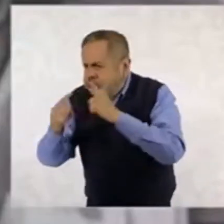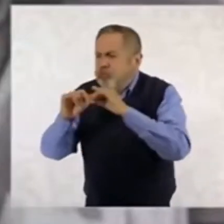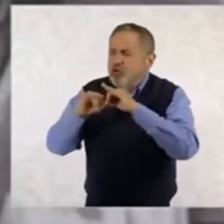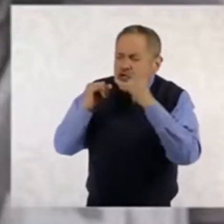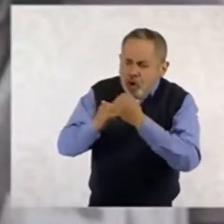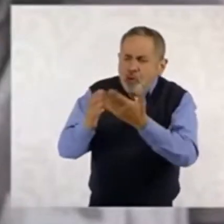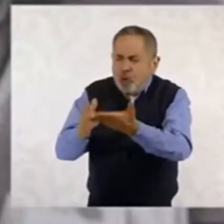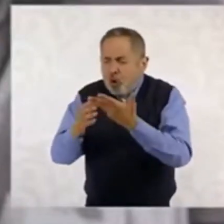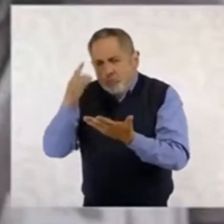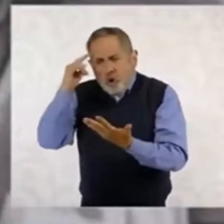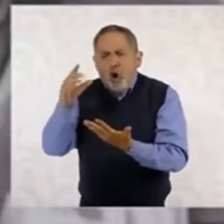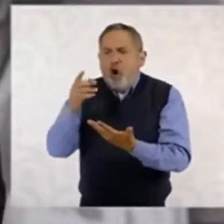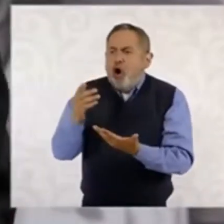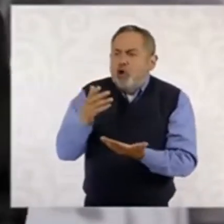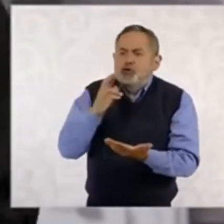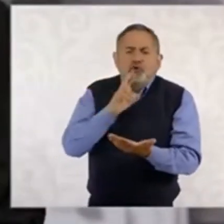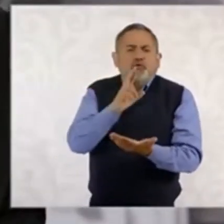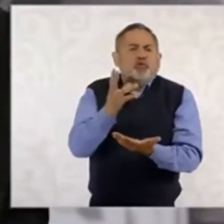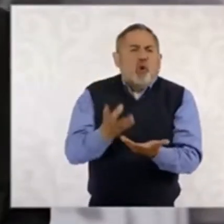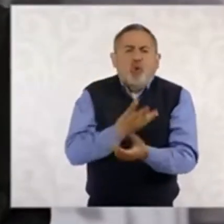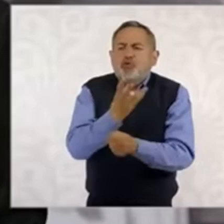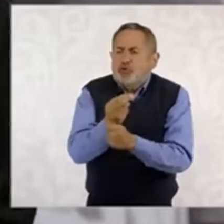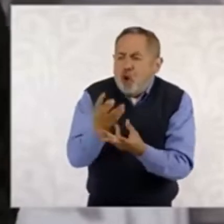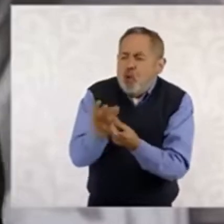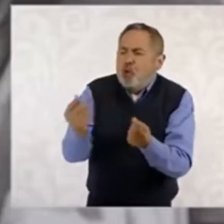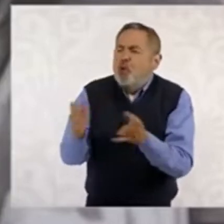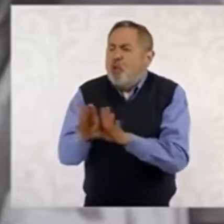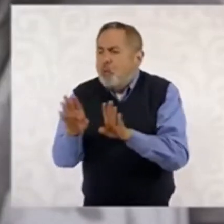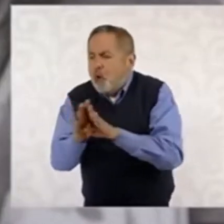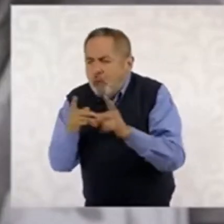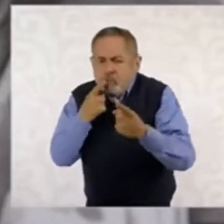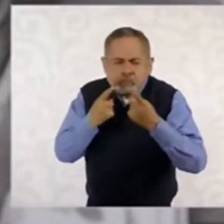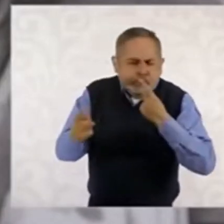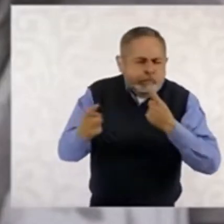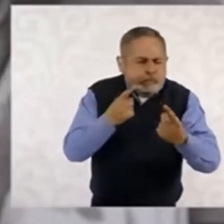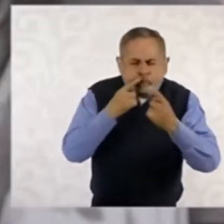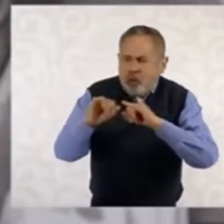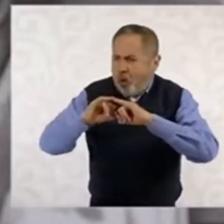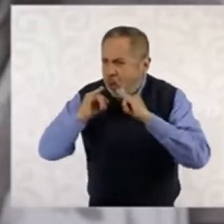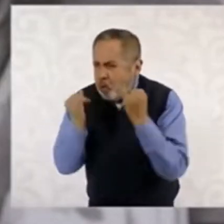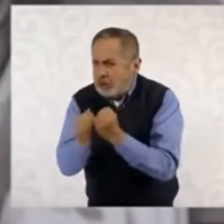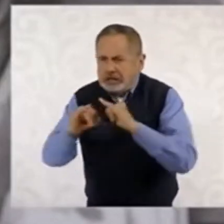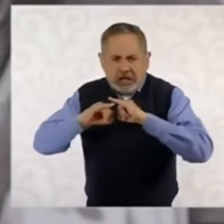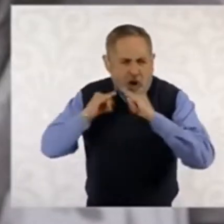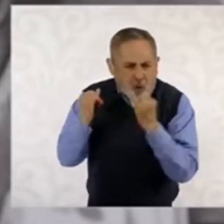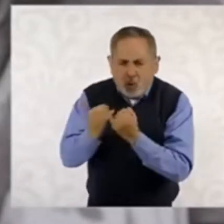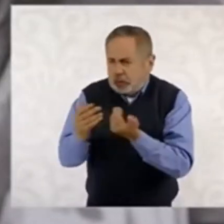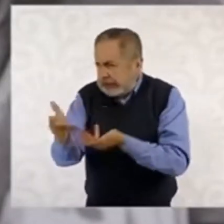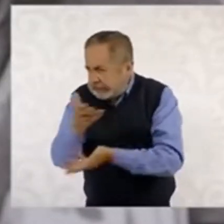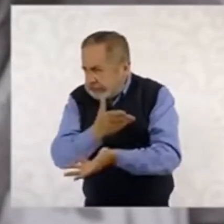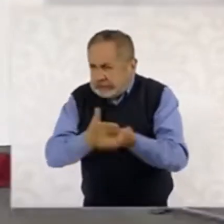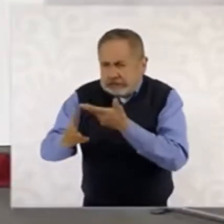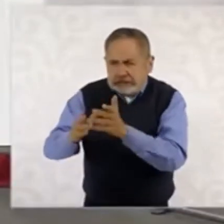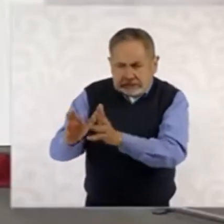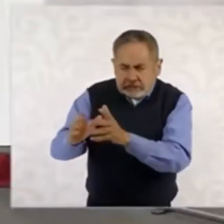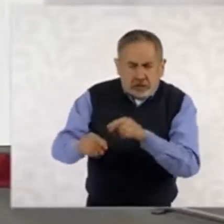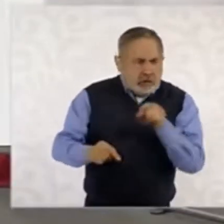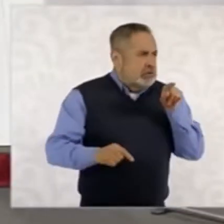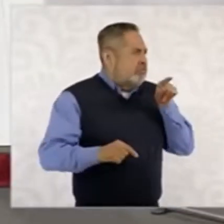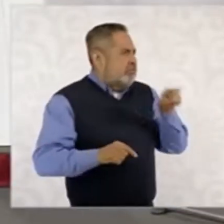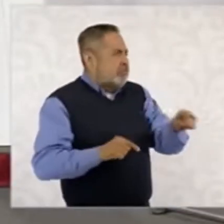buscar alternativas de solución fue definitiva para conseguir los acuerdos que hoy